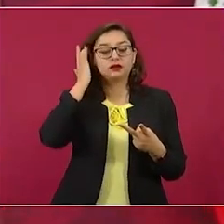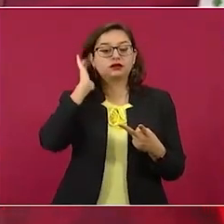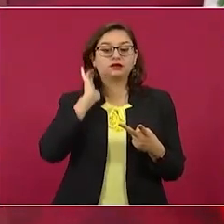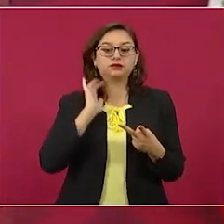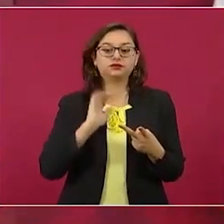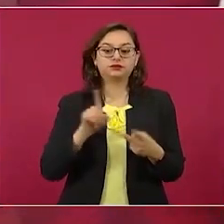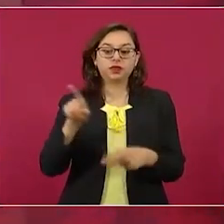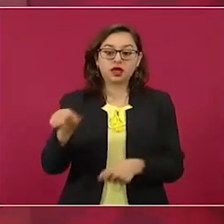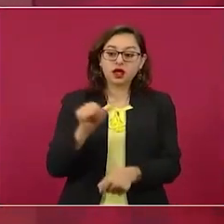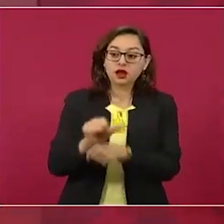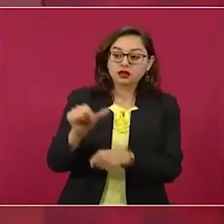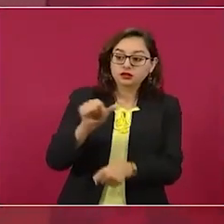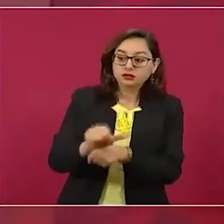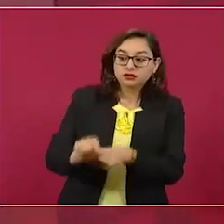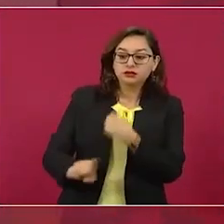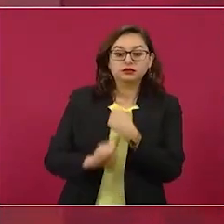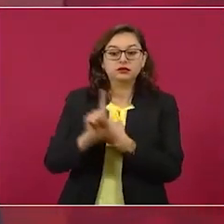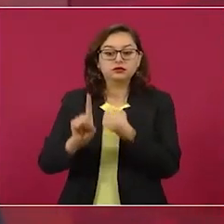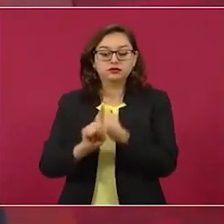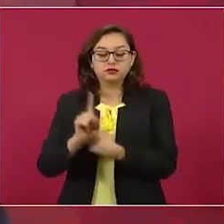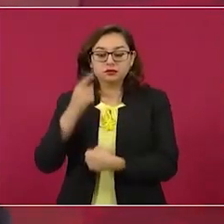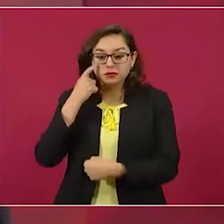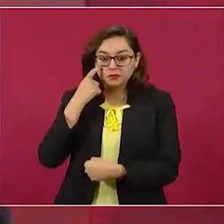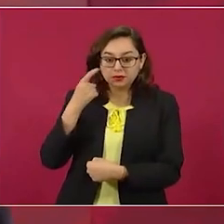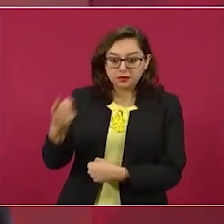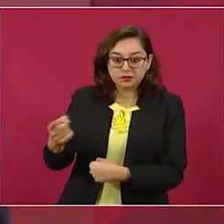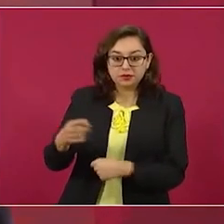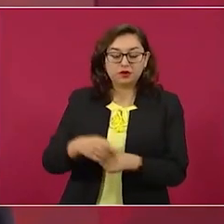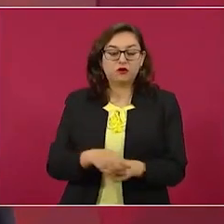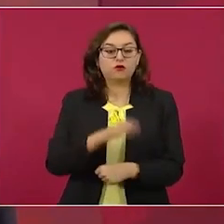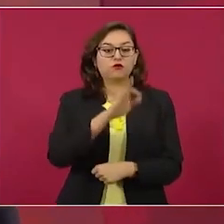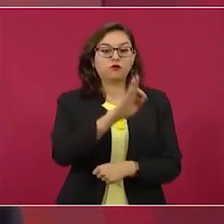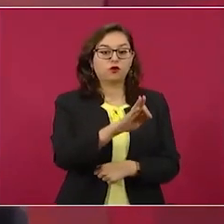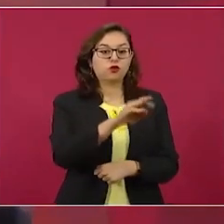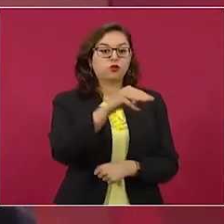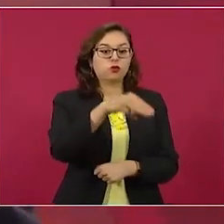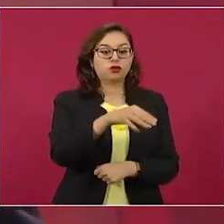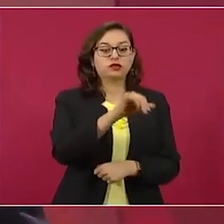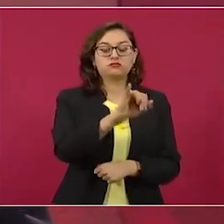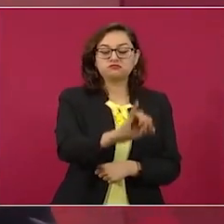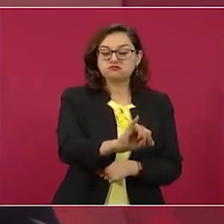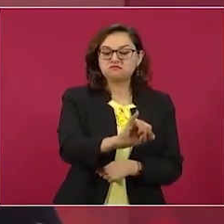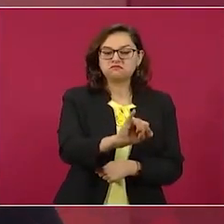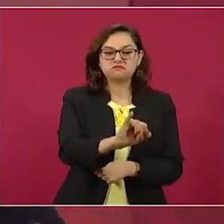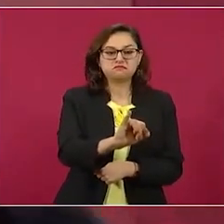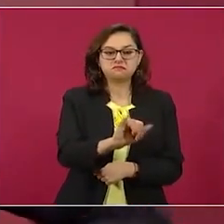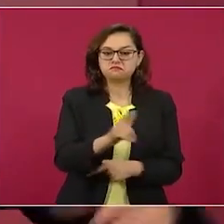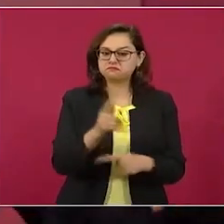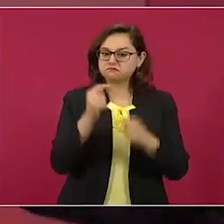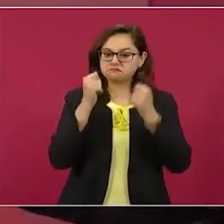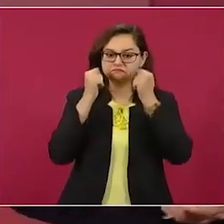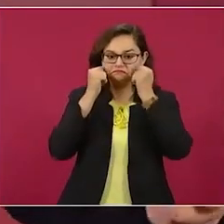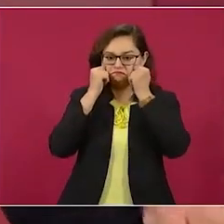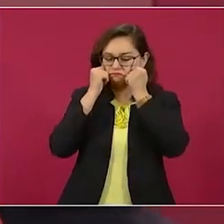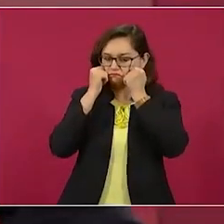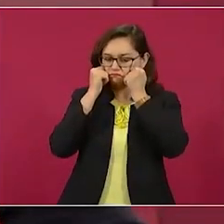aconteciendo en Argentina, cómo el Fondo Monetario Internacional está